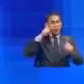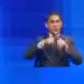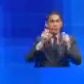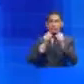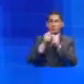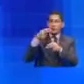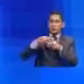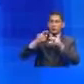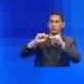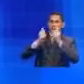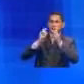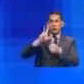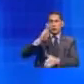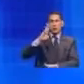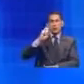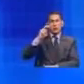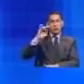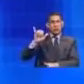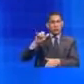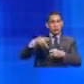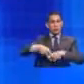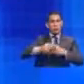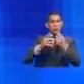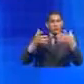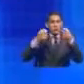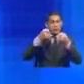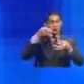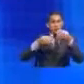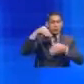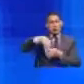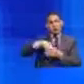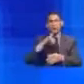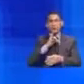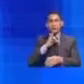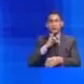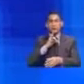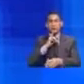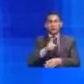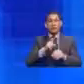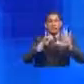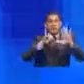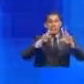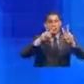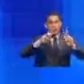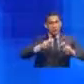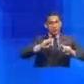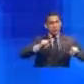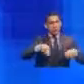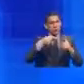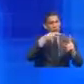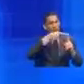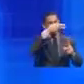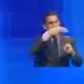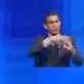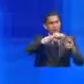el juicio contra el ex contralor, quien enfrenta 6 cargos penales. Veamos.